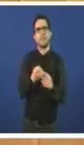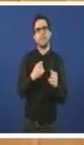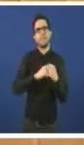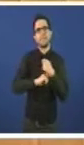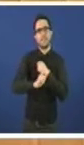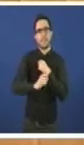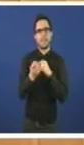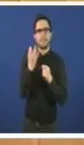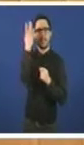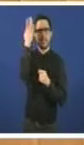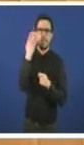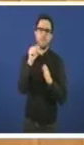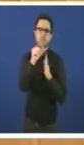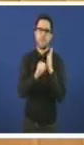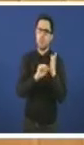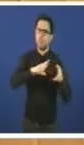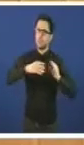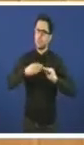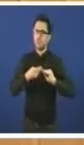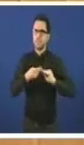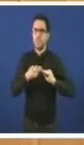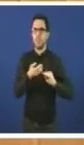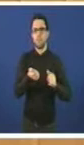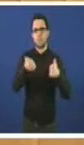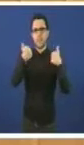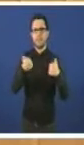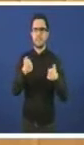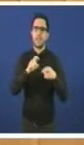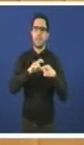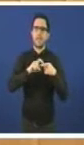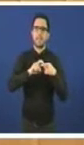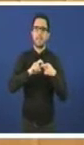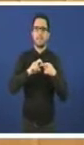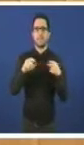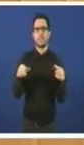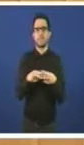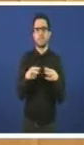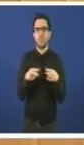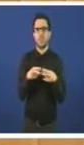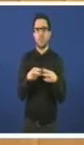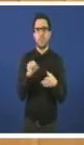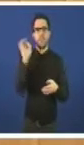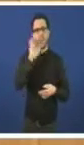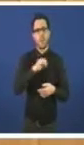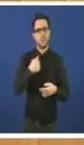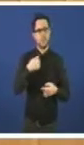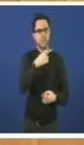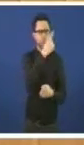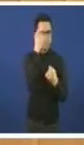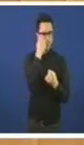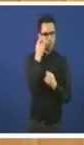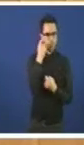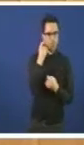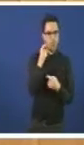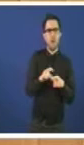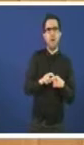máis axeitado para las características de la sociedade galega preguntaría meu cuáles son